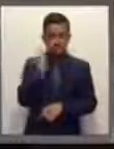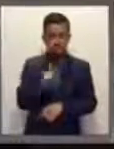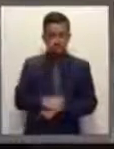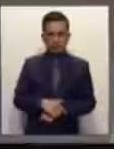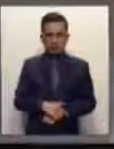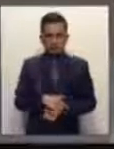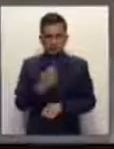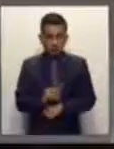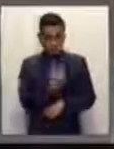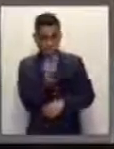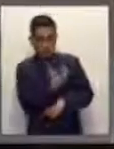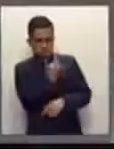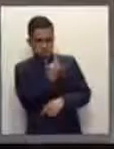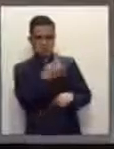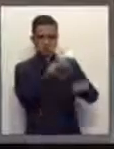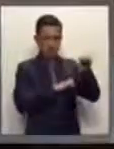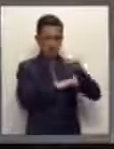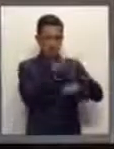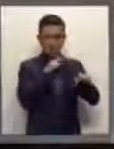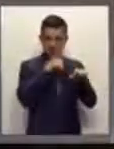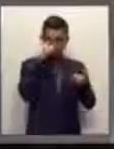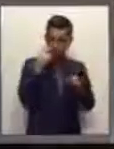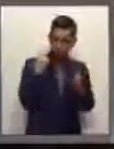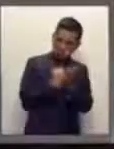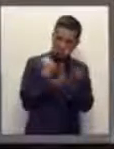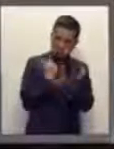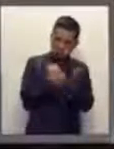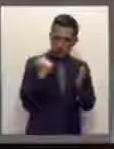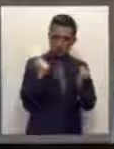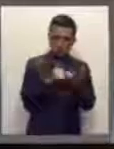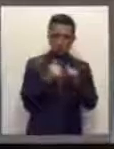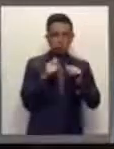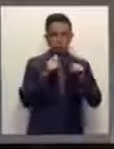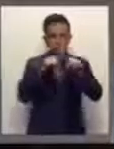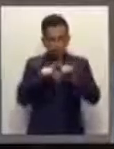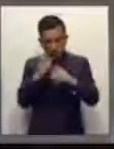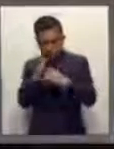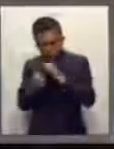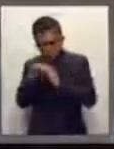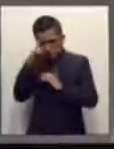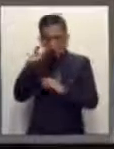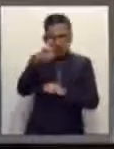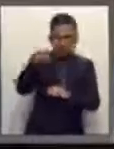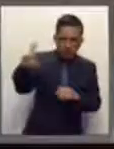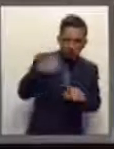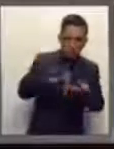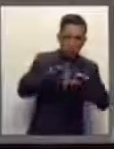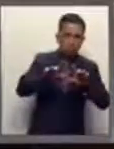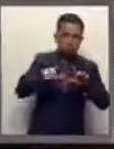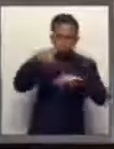las empresas productoras y patentadoras de productos para el campo, fertilizantes y agroquímicos, con mayor poder